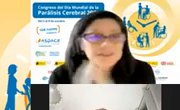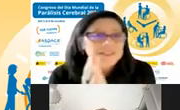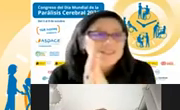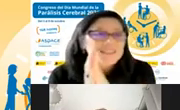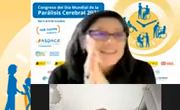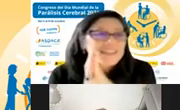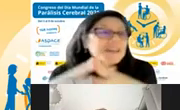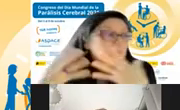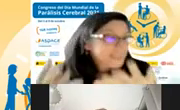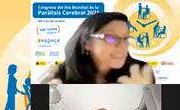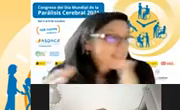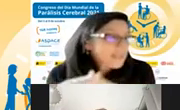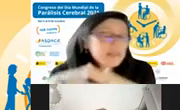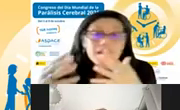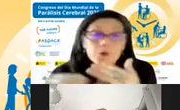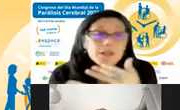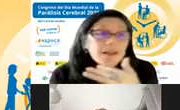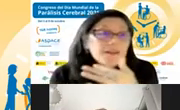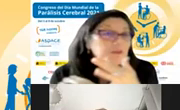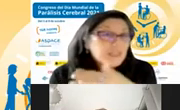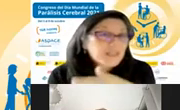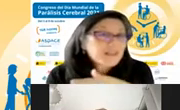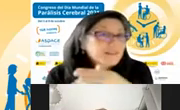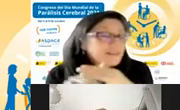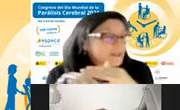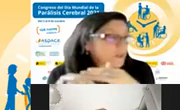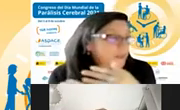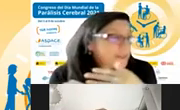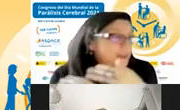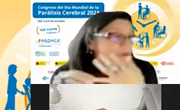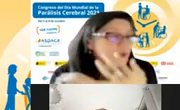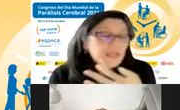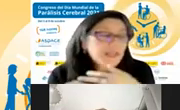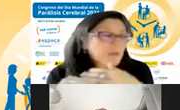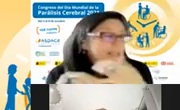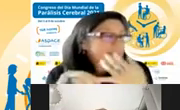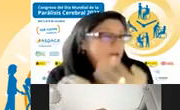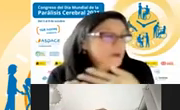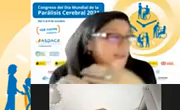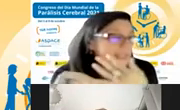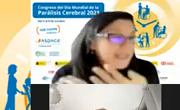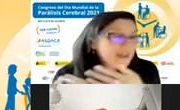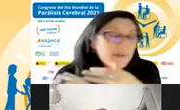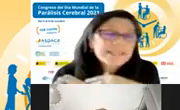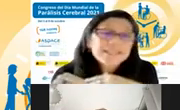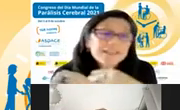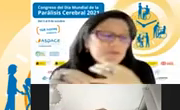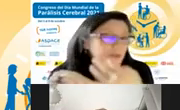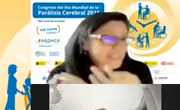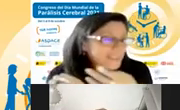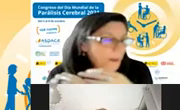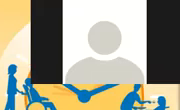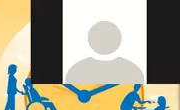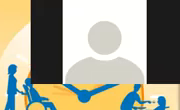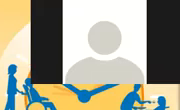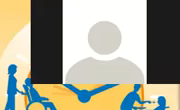profesión, y ella contesta limpiadora, cocinera, doncella, costurera, planchadora, niñera, maestra,